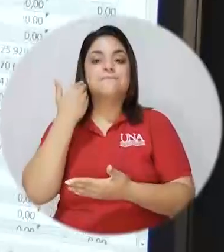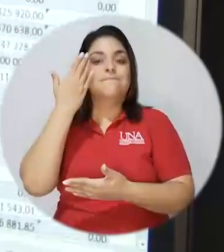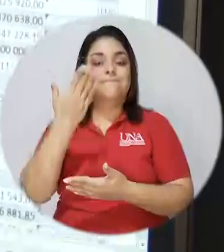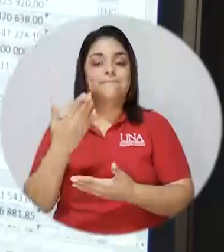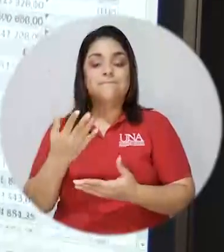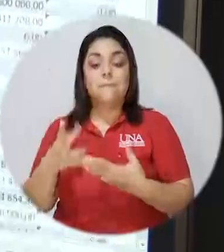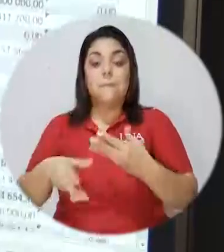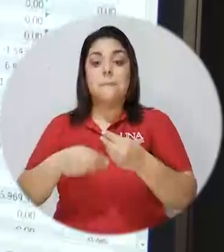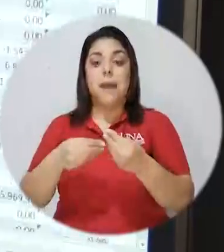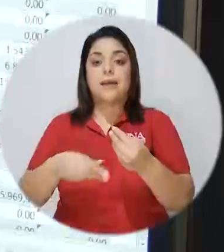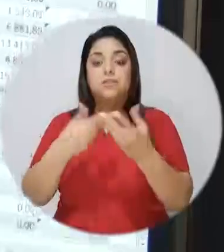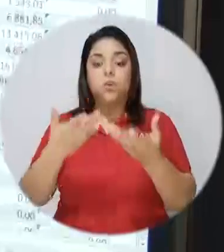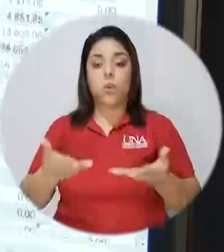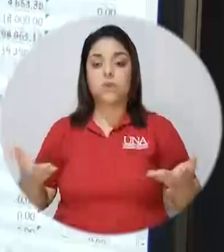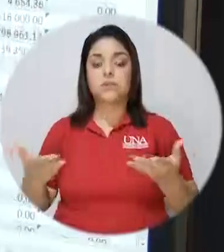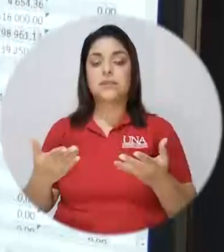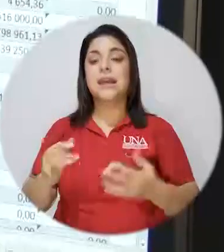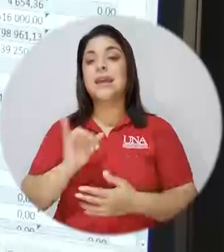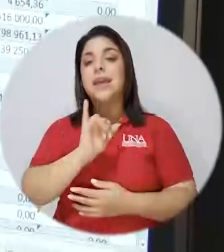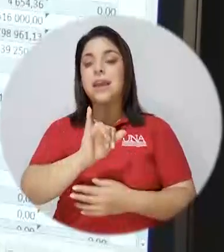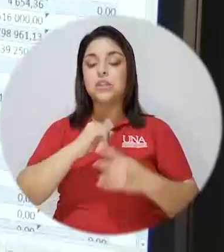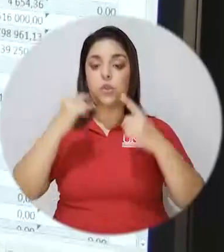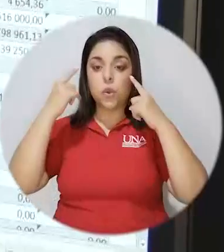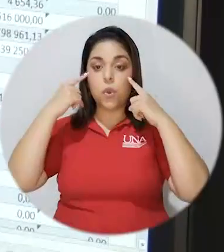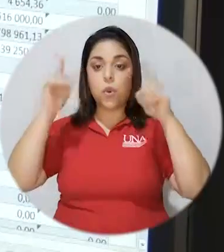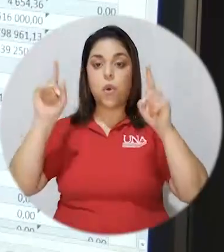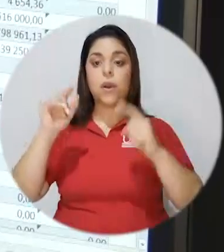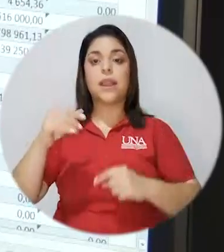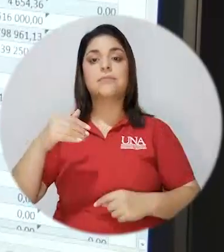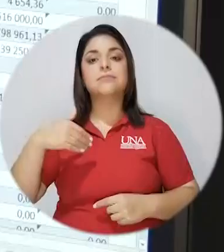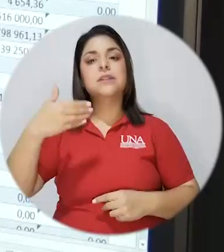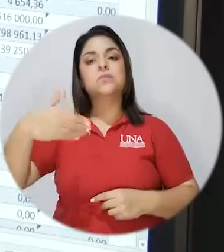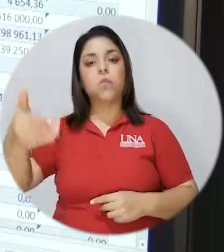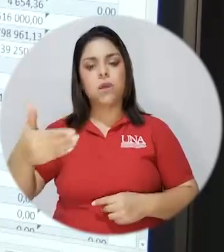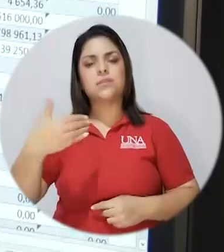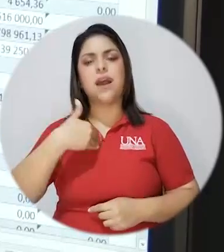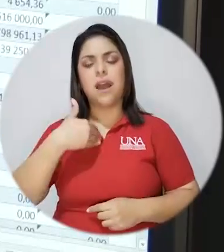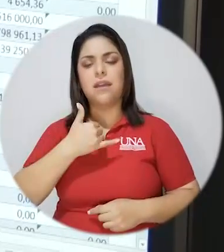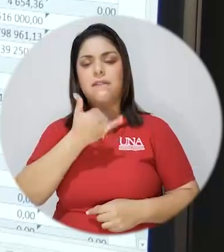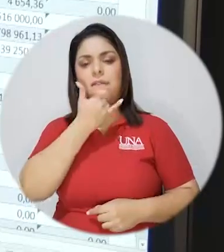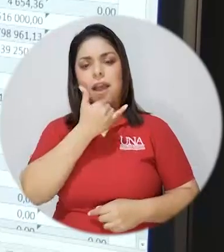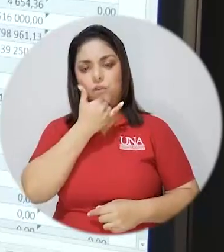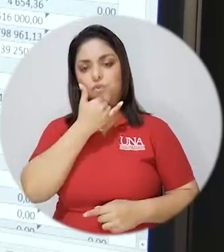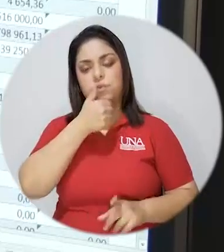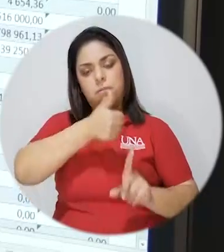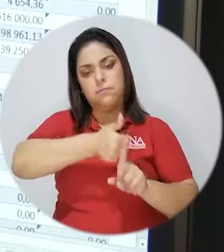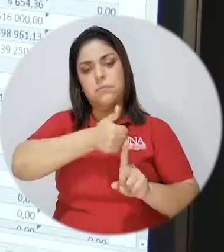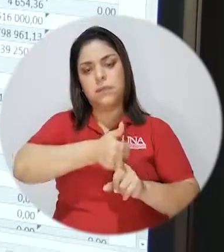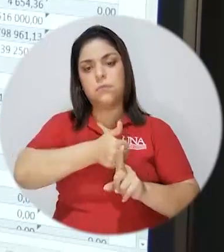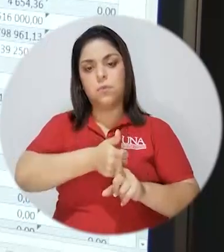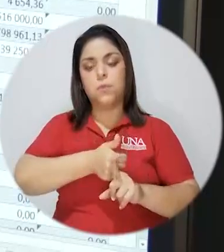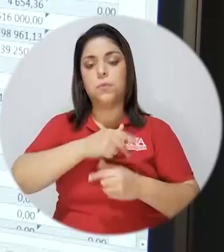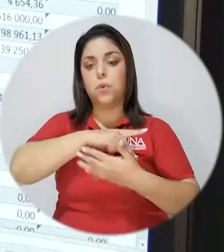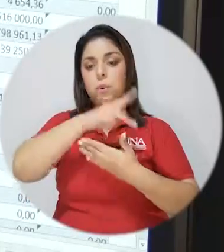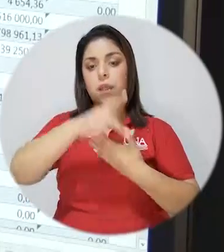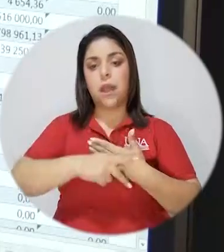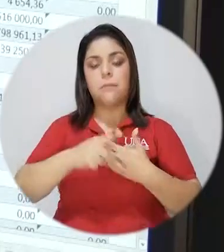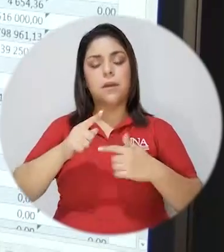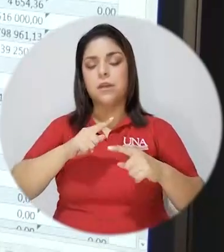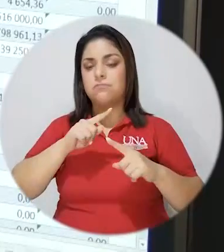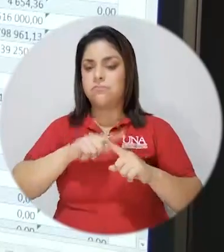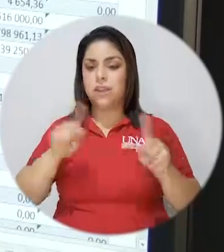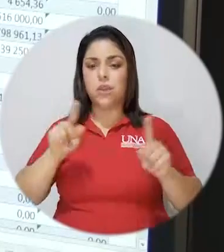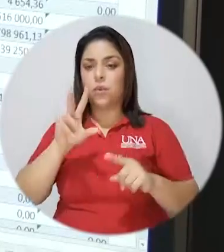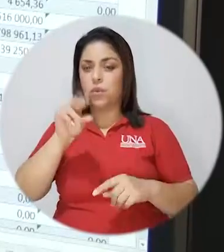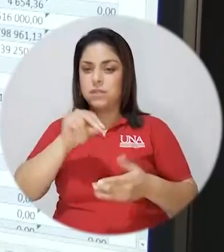sus características, lo cual eventualmente también lleva a tener fallos en sí mismo. Entonces no